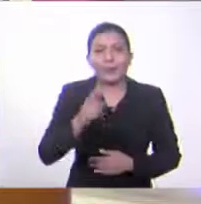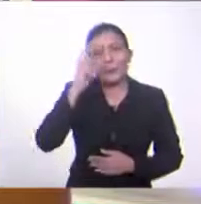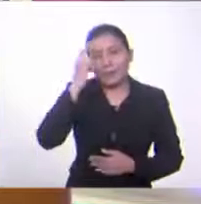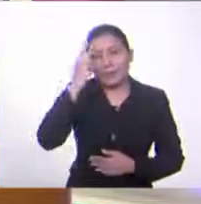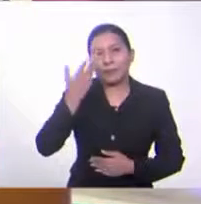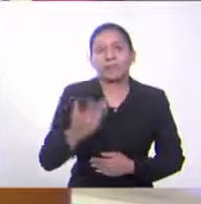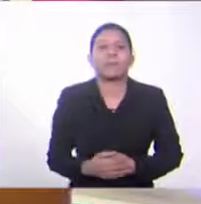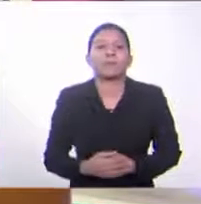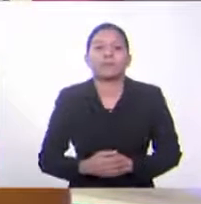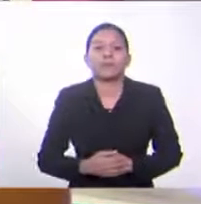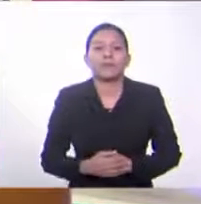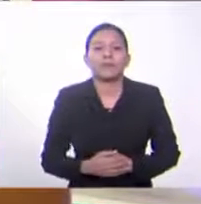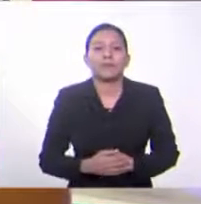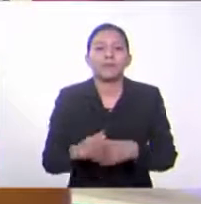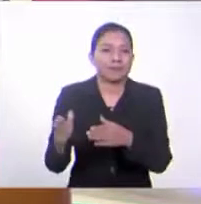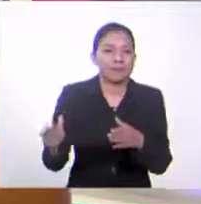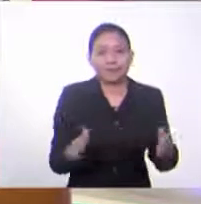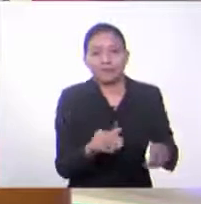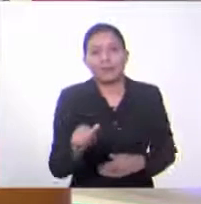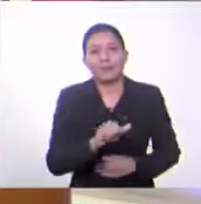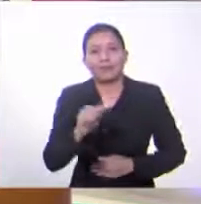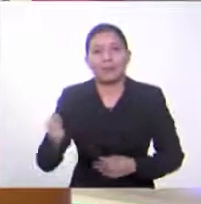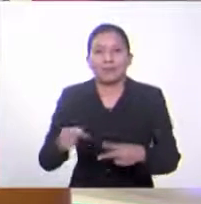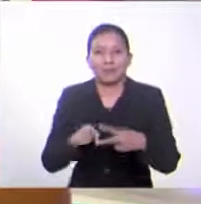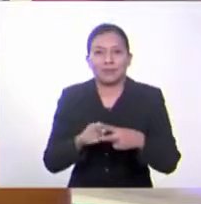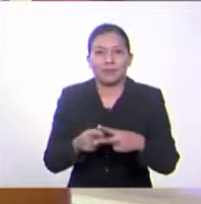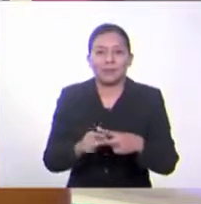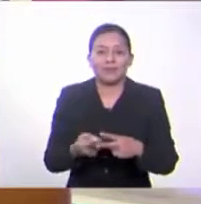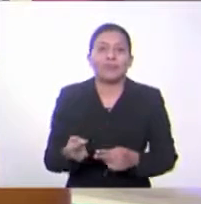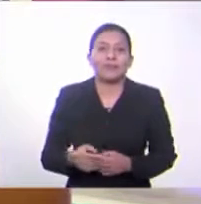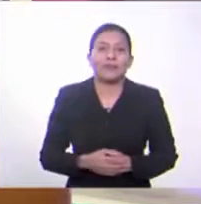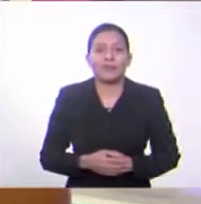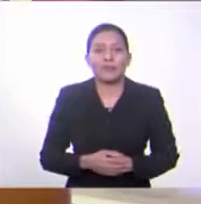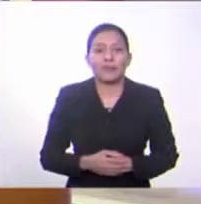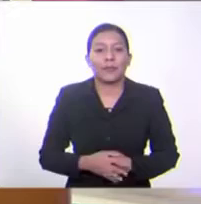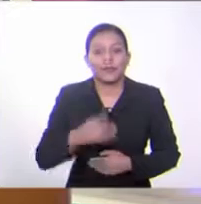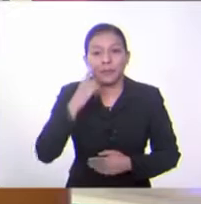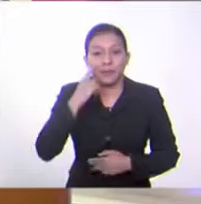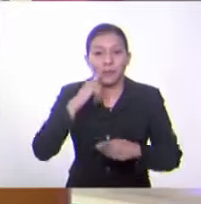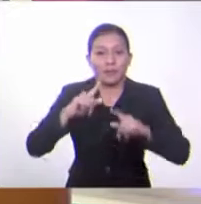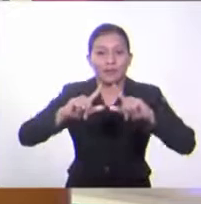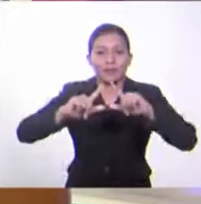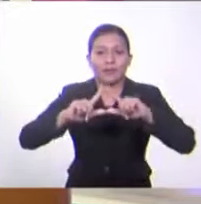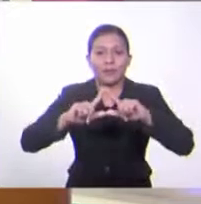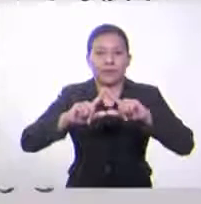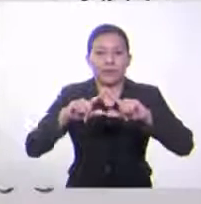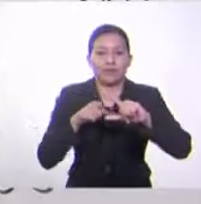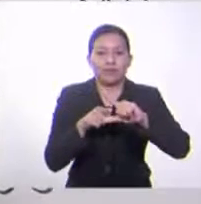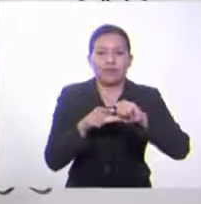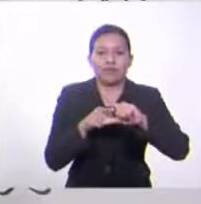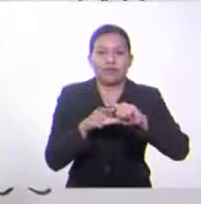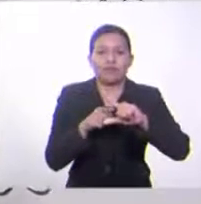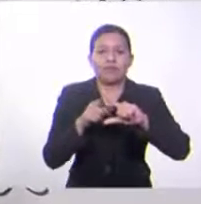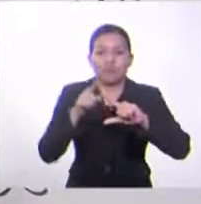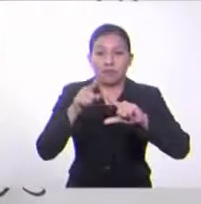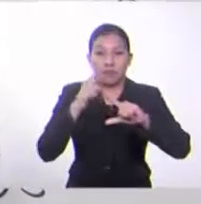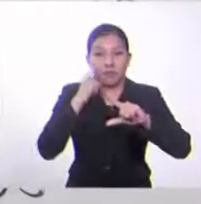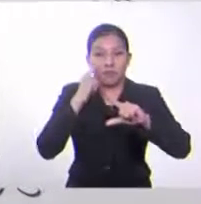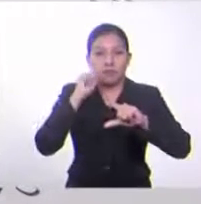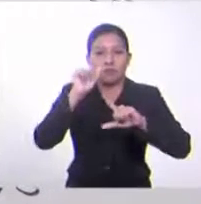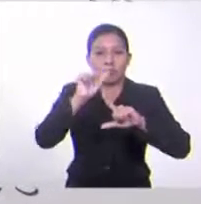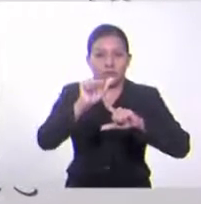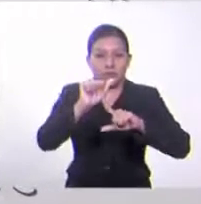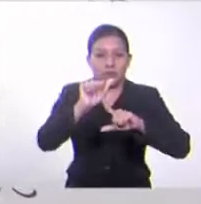al otro ángulo, el que nos interesa. El que nos interesa. Este ángulo de acá, ¿quién Sí. es este ángulo? Es el